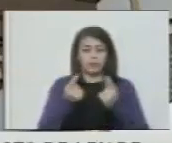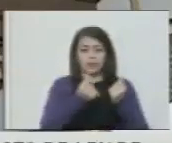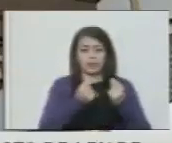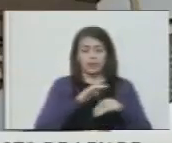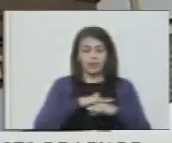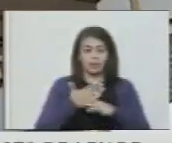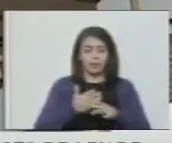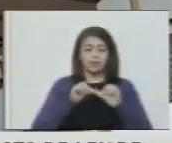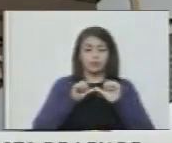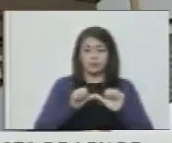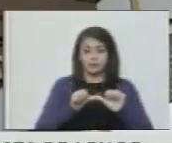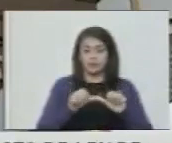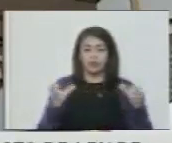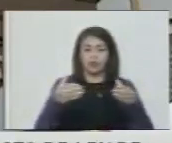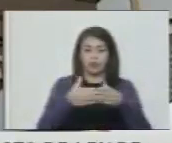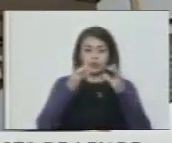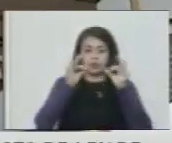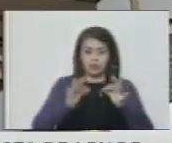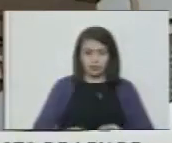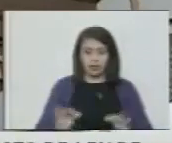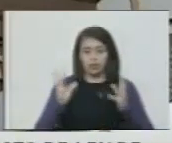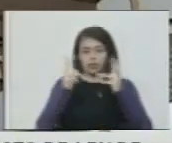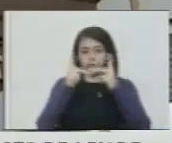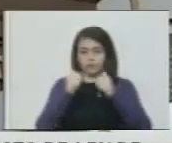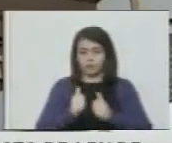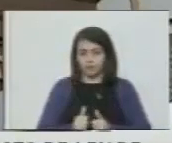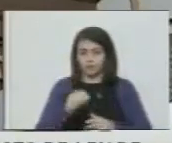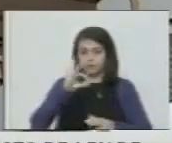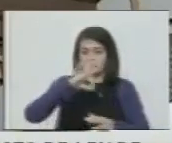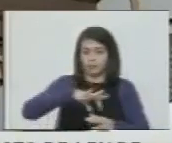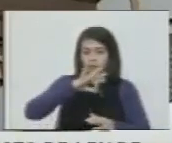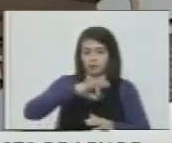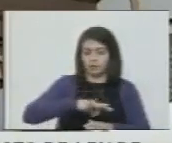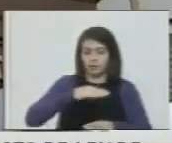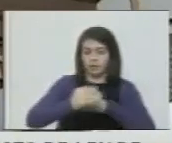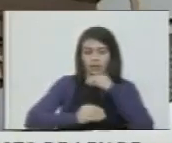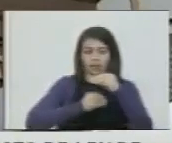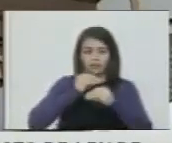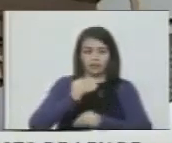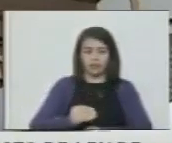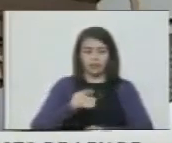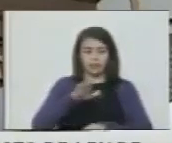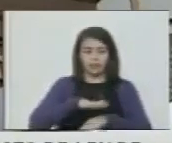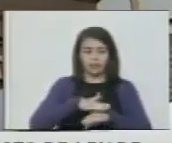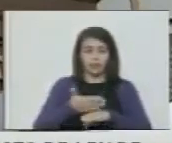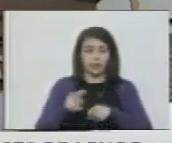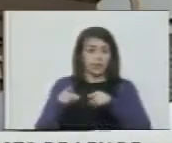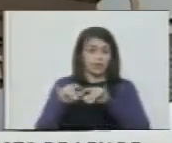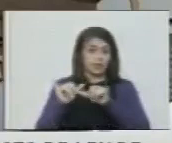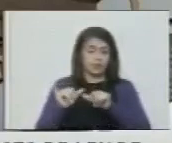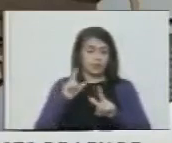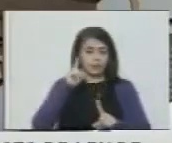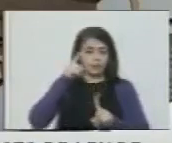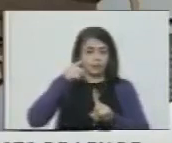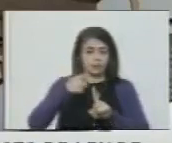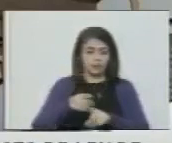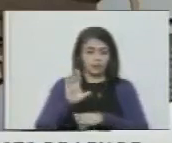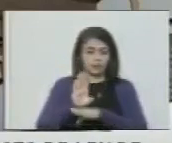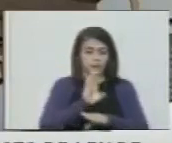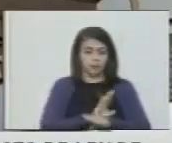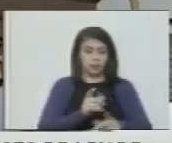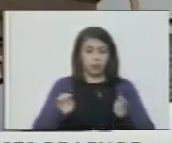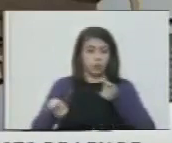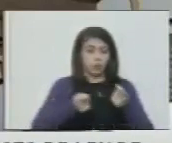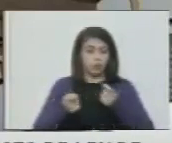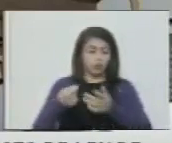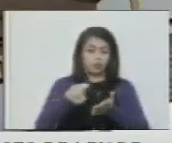dinero para su constitución, cuya administración e inversión es realizada directamente por este, a los fines de amparar con